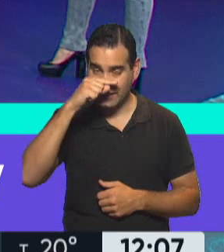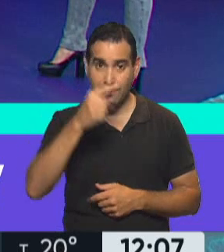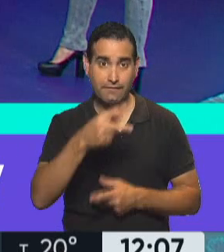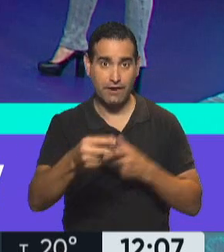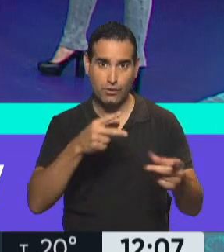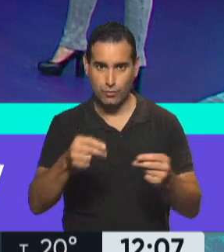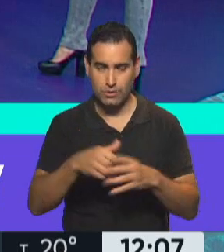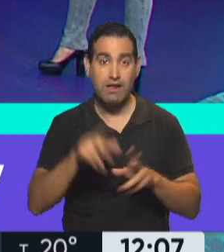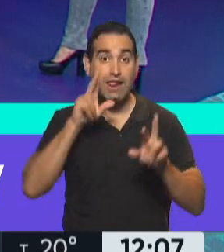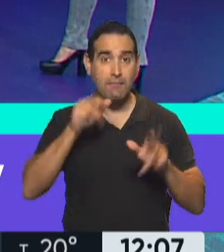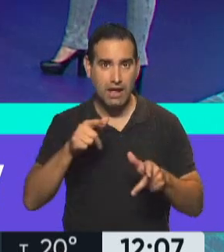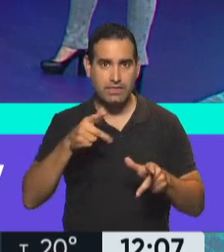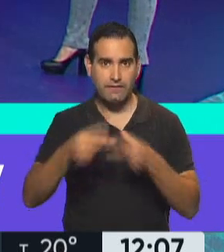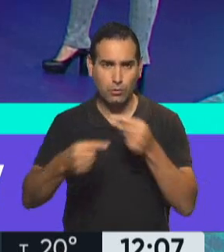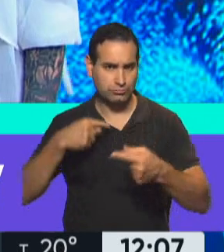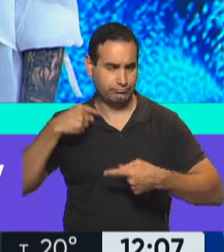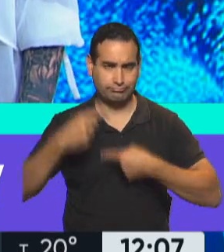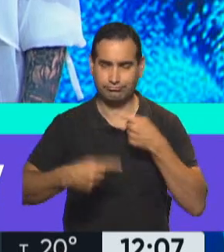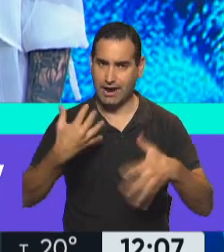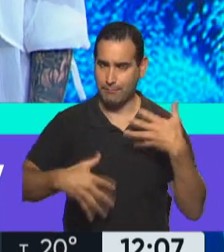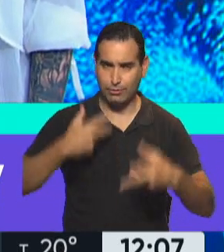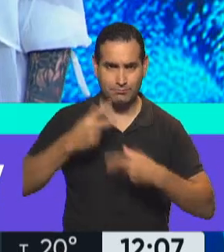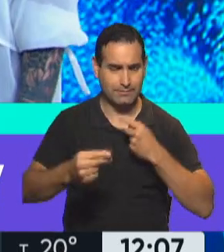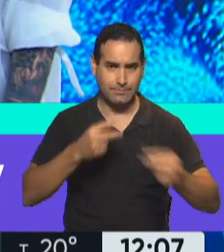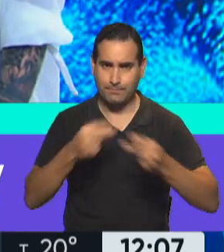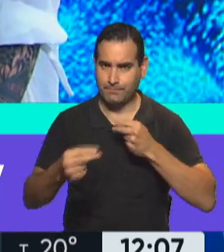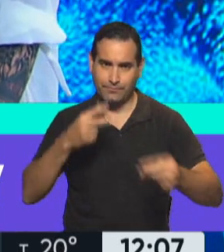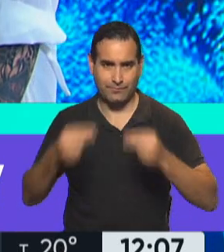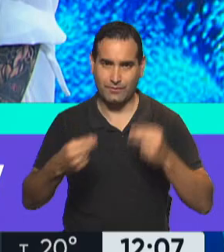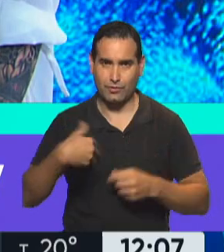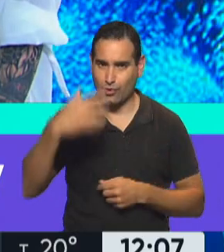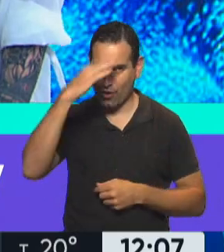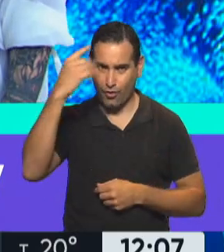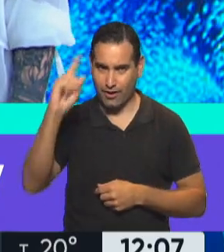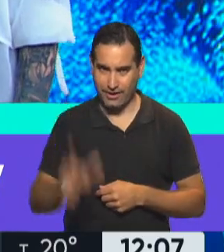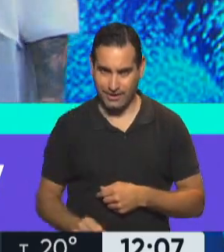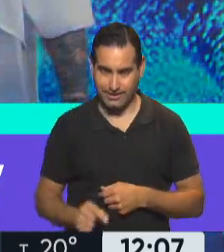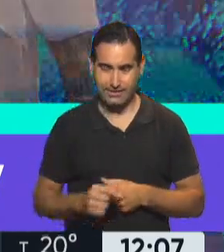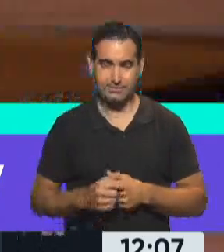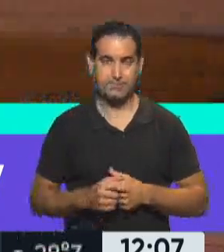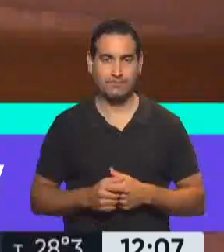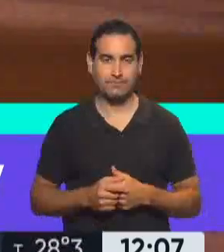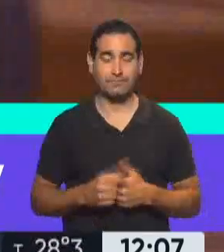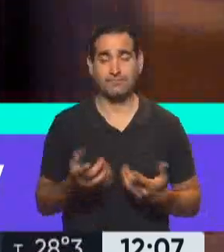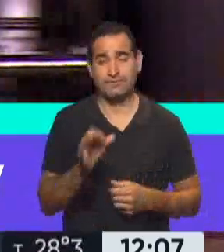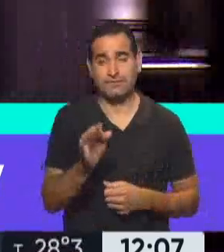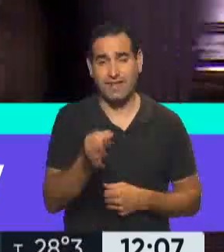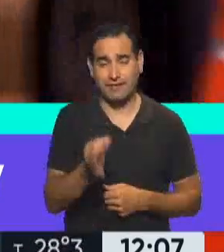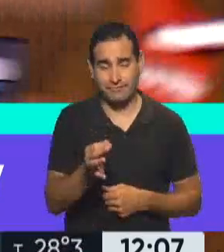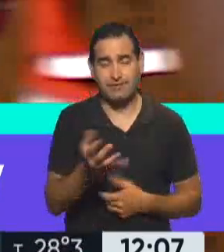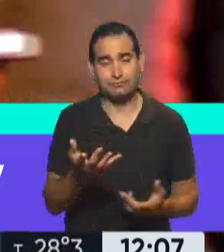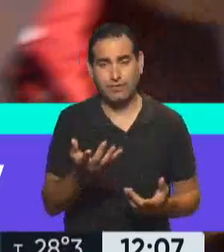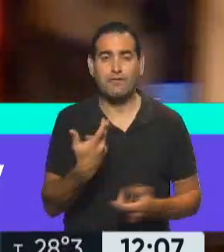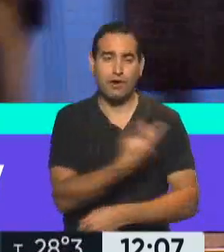13.374.067. Avanza muy firme y muy acelerado el ritmo de vacunación en la República Argentina. Y en este sentido sabemos que, como decías Pablo,